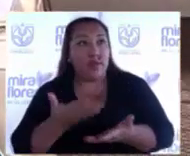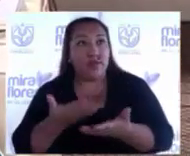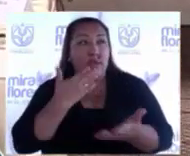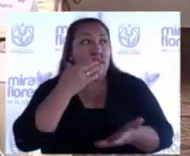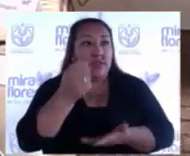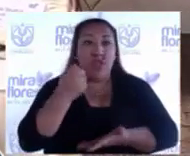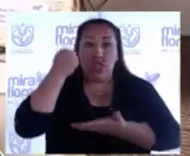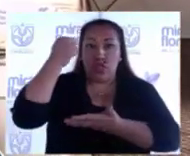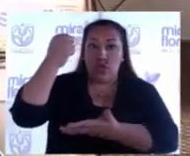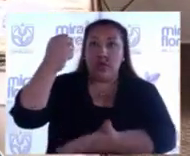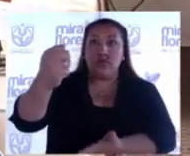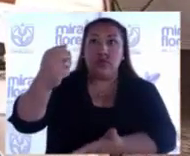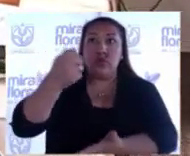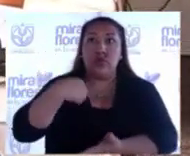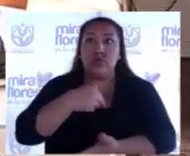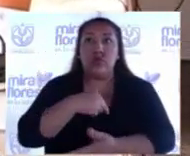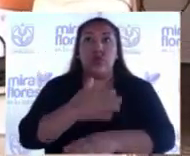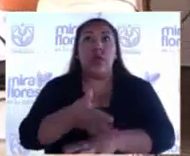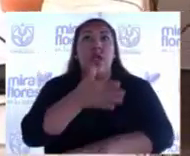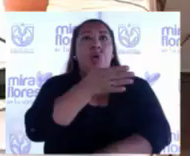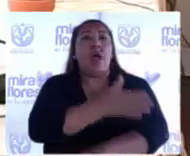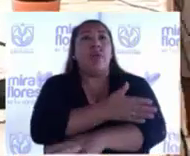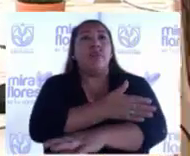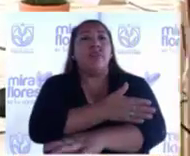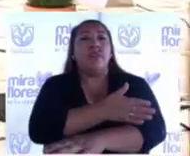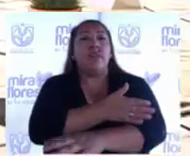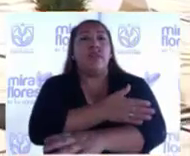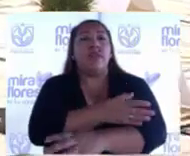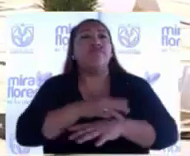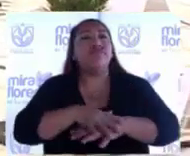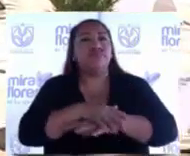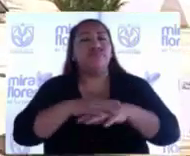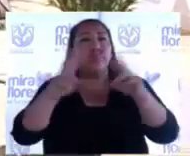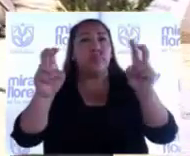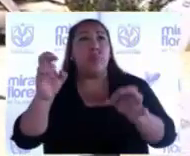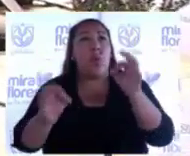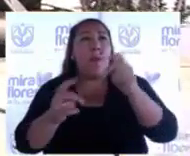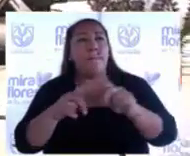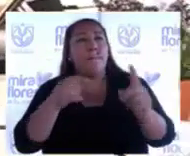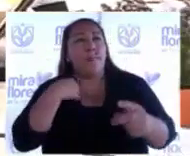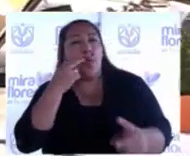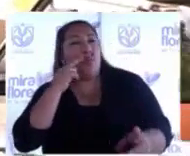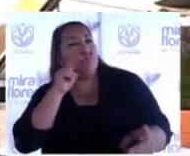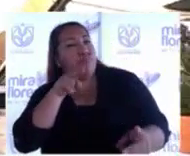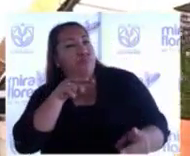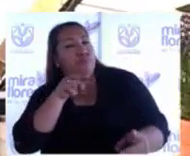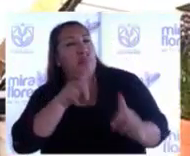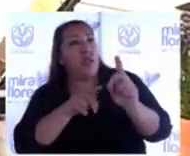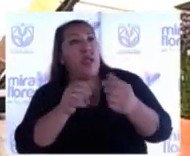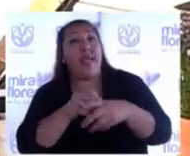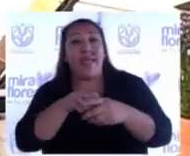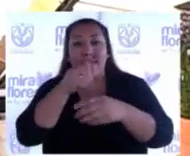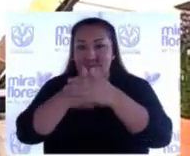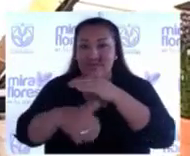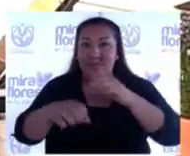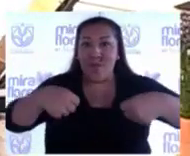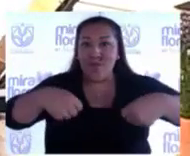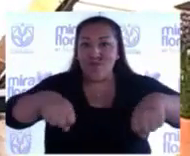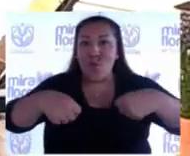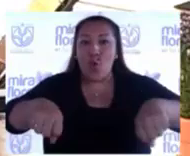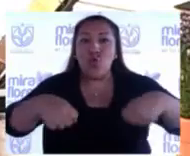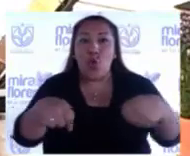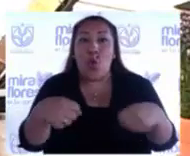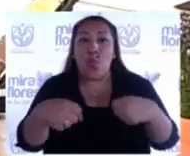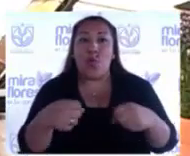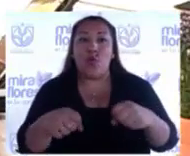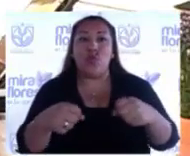Esta donación la aprobamos en la Comisión de Asuntos Jurídicos, pero observamos un detalle, que las motocicletas,